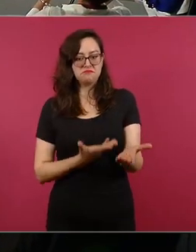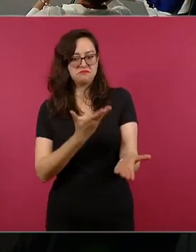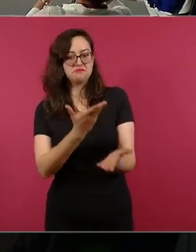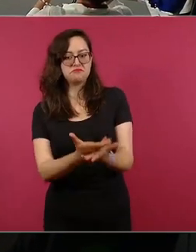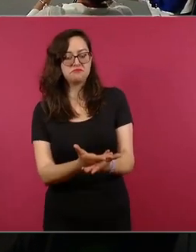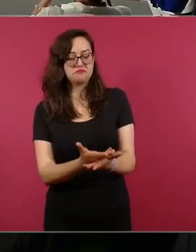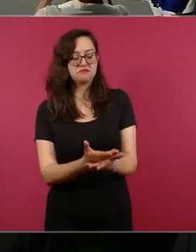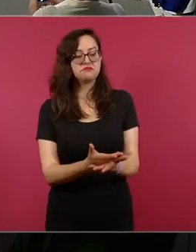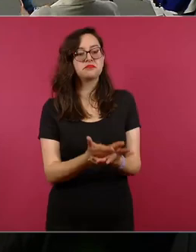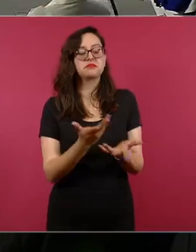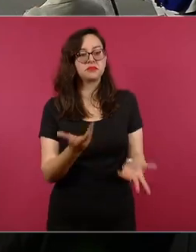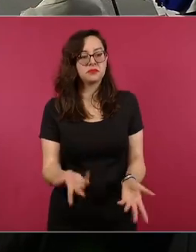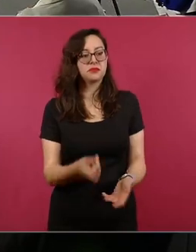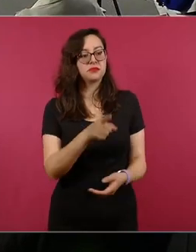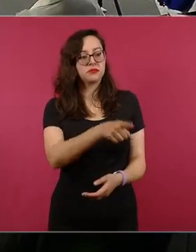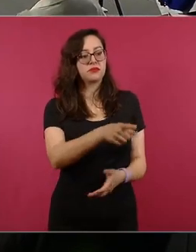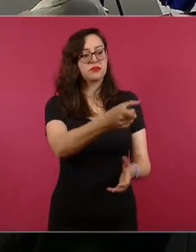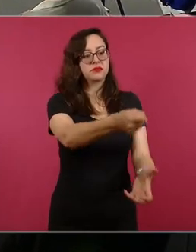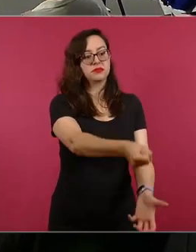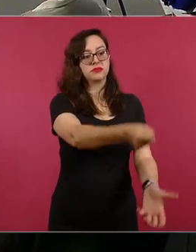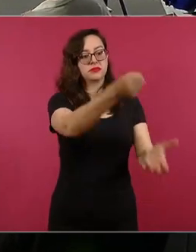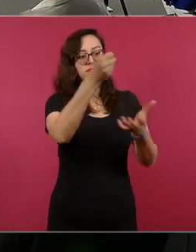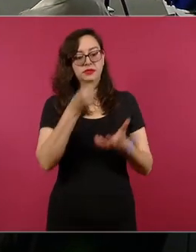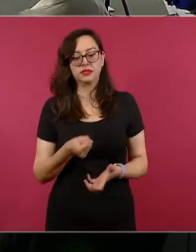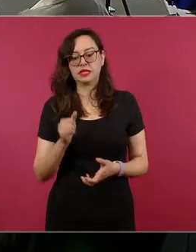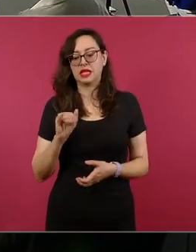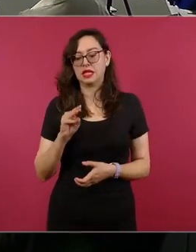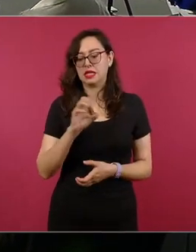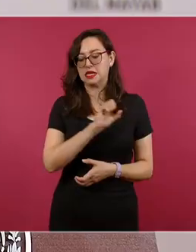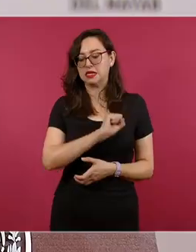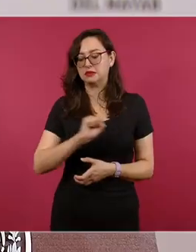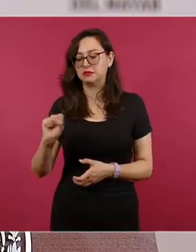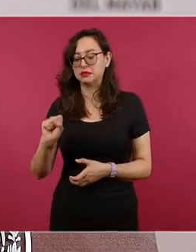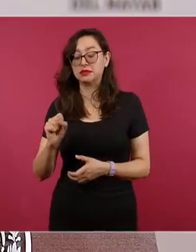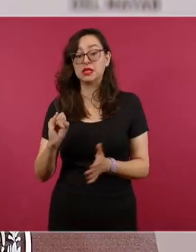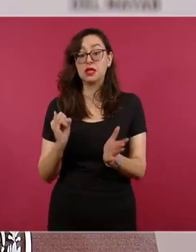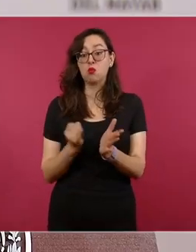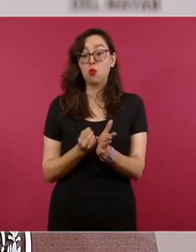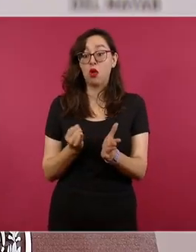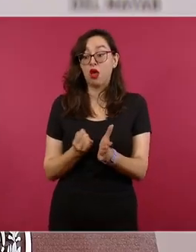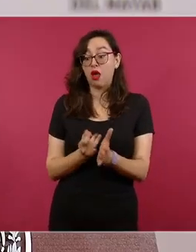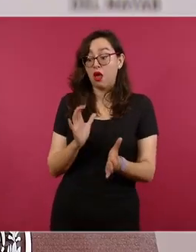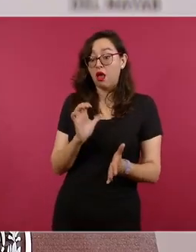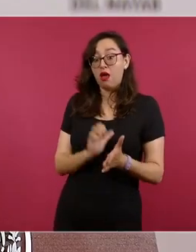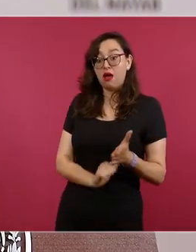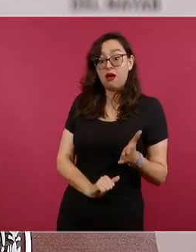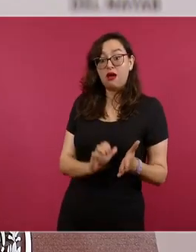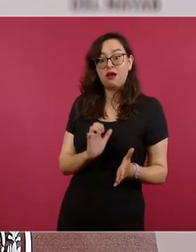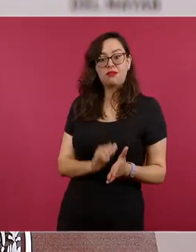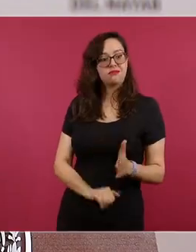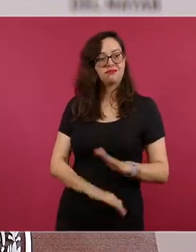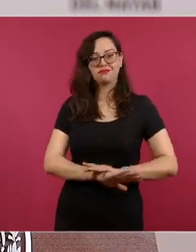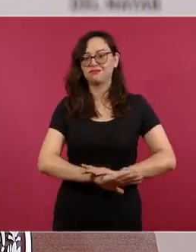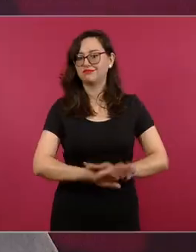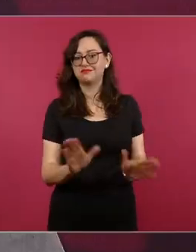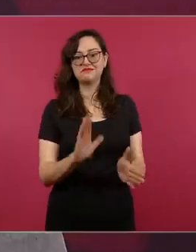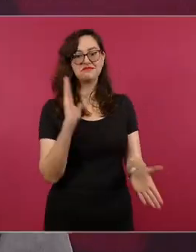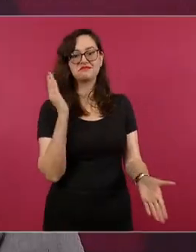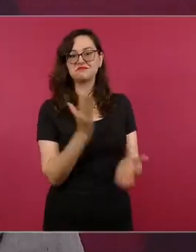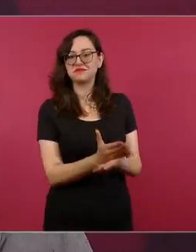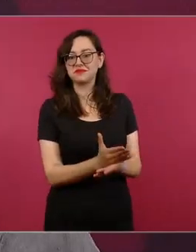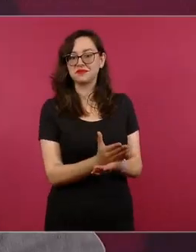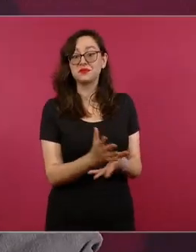las AFORES al fondo, es que ya le dejen de cobrar comisiones a esos trabajadores, porque aunque estén inactivas las cuentas,